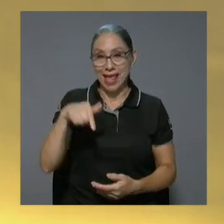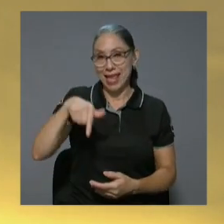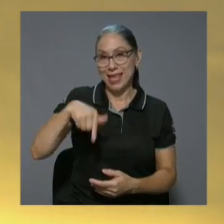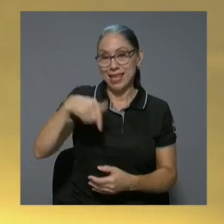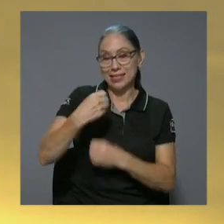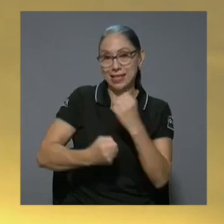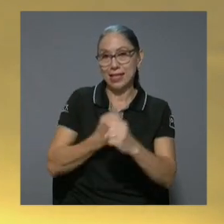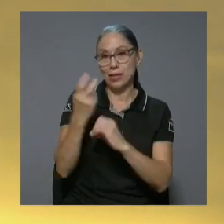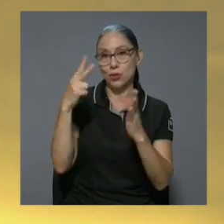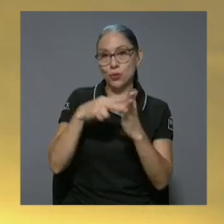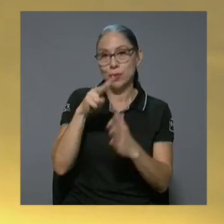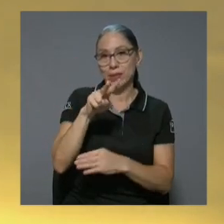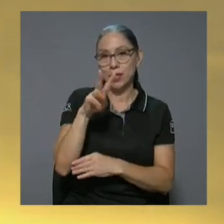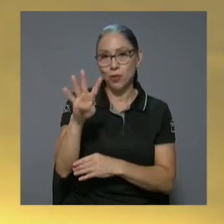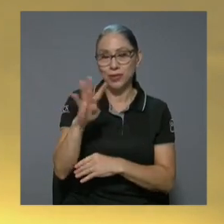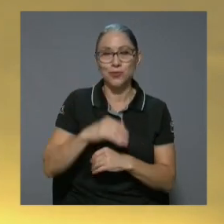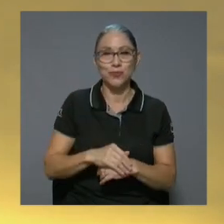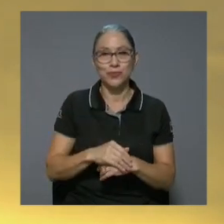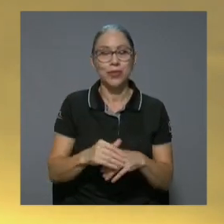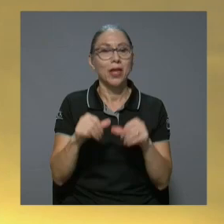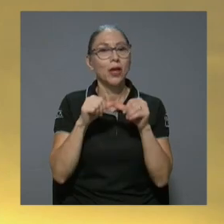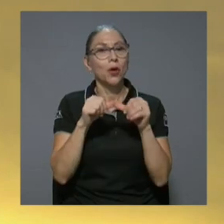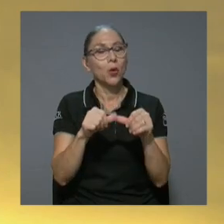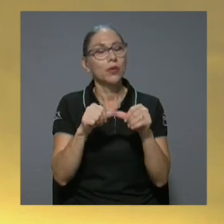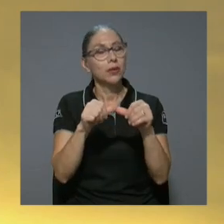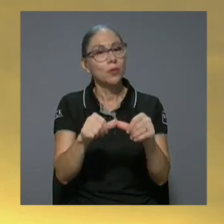este 2024. Continuamos